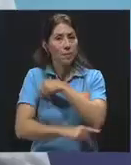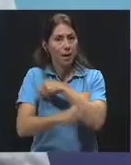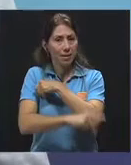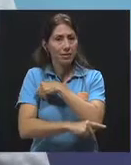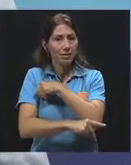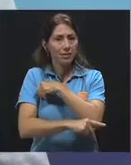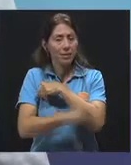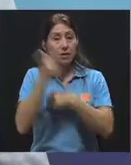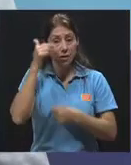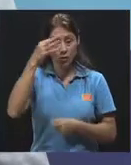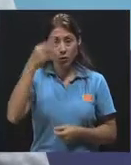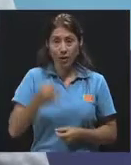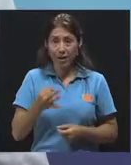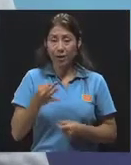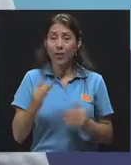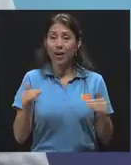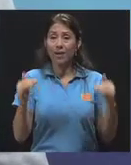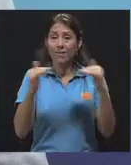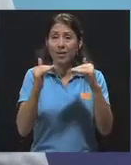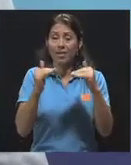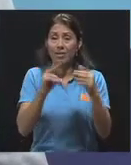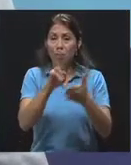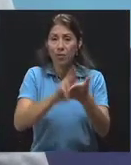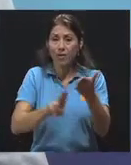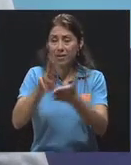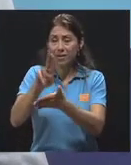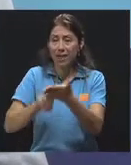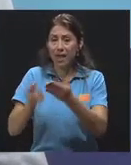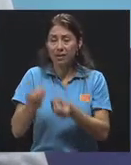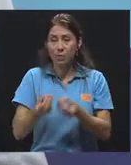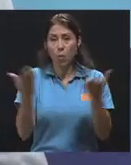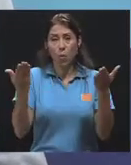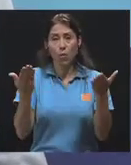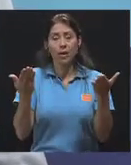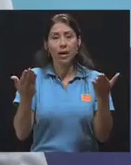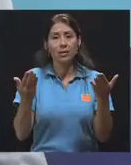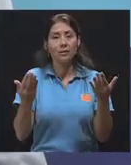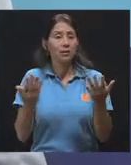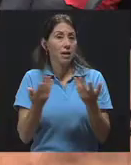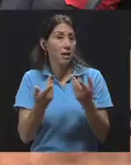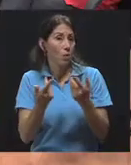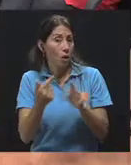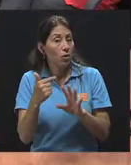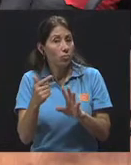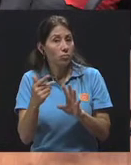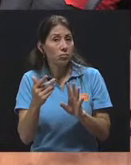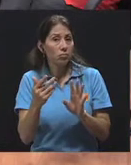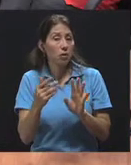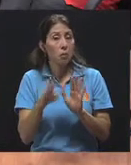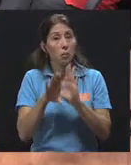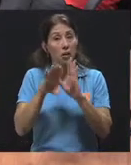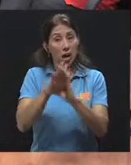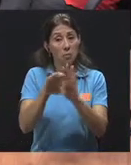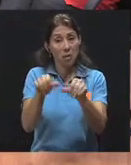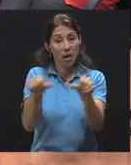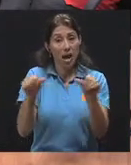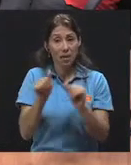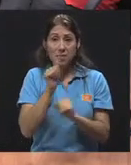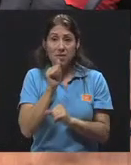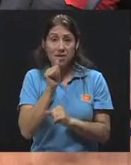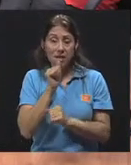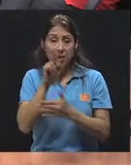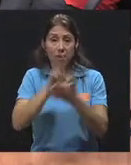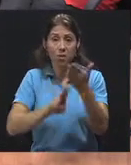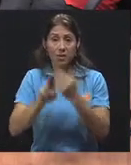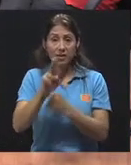universitario, a nivel de las universidades públicas, de la Veritas, particularmente entre lo que conozco las privadas,